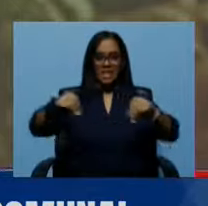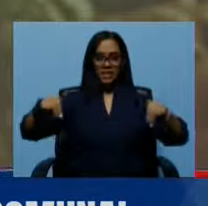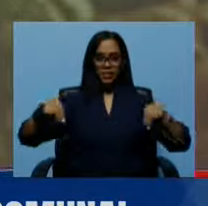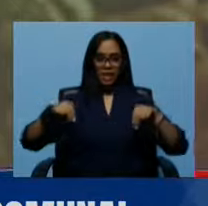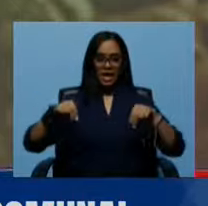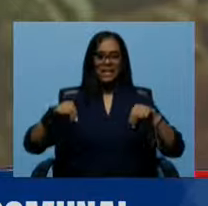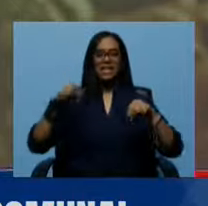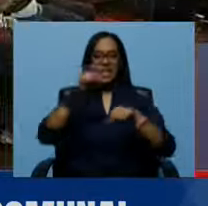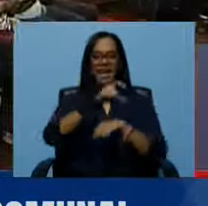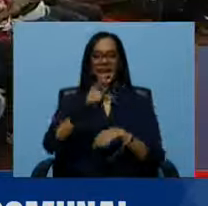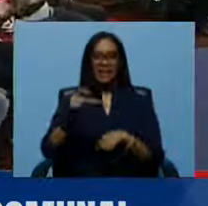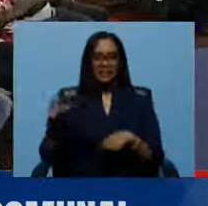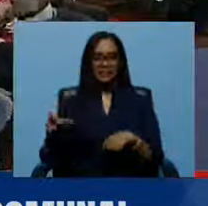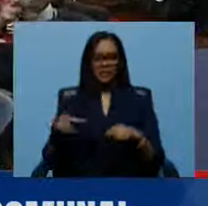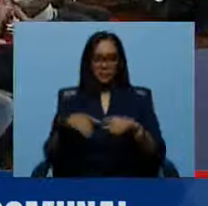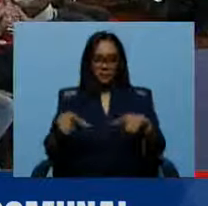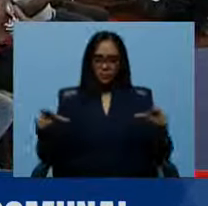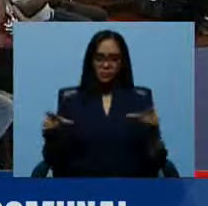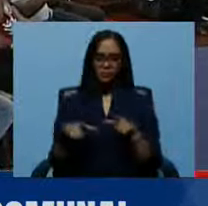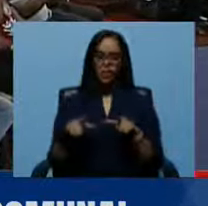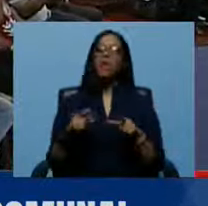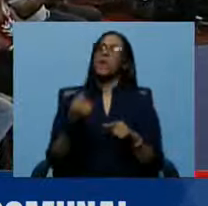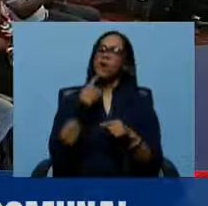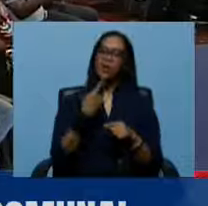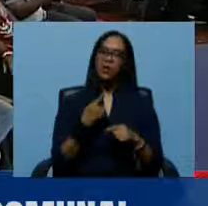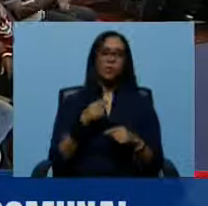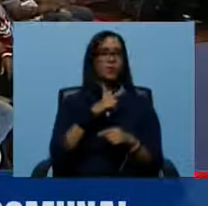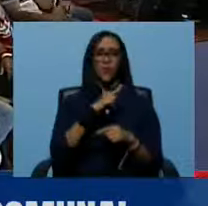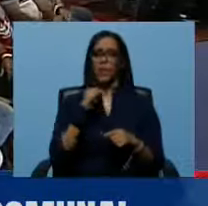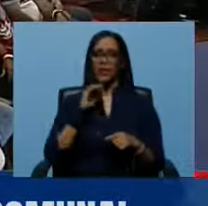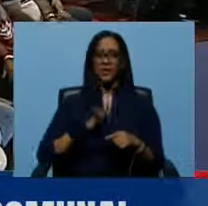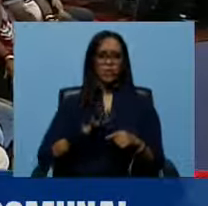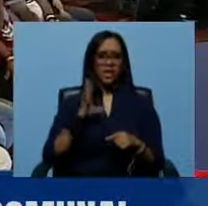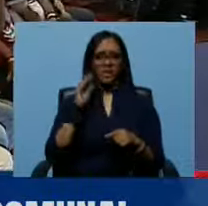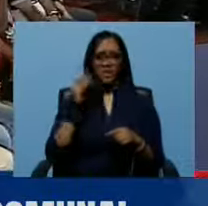gente. Y cuando digo esto no estoy exagerando.